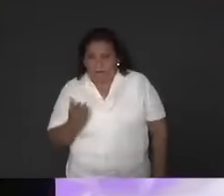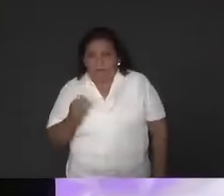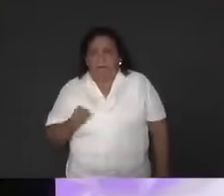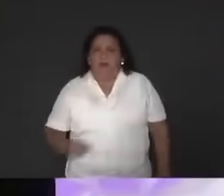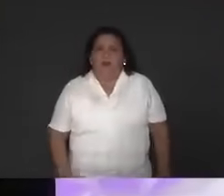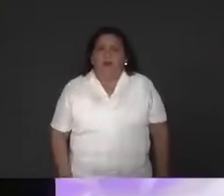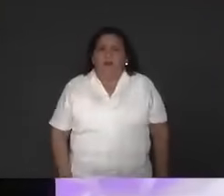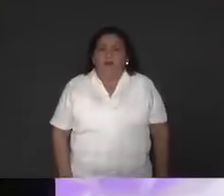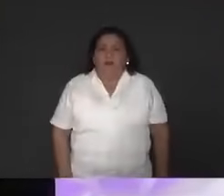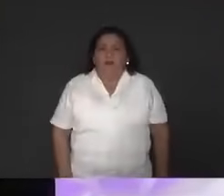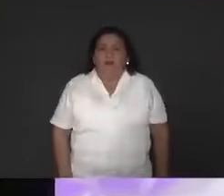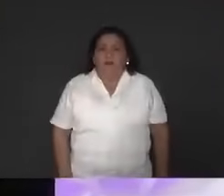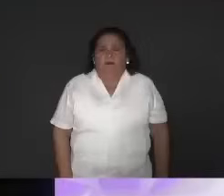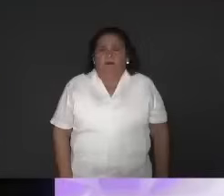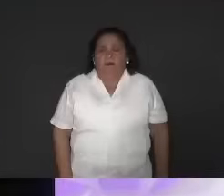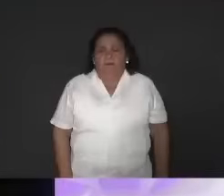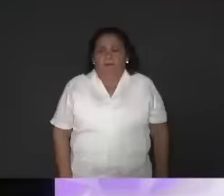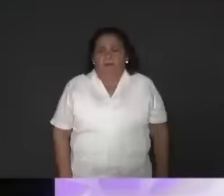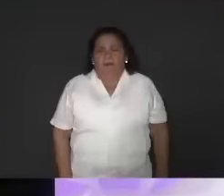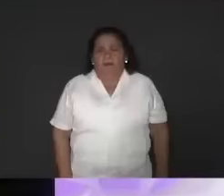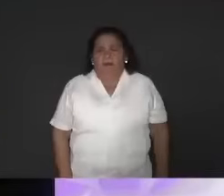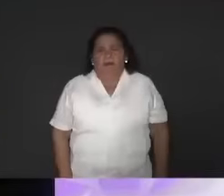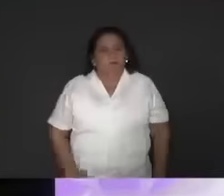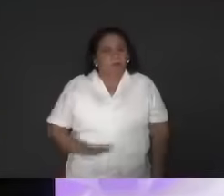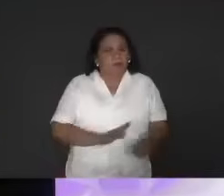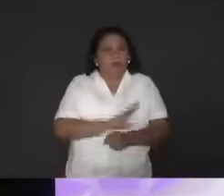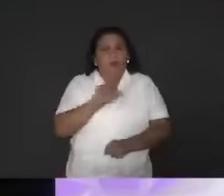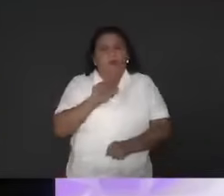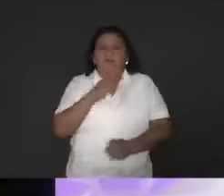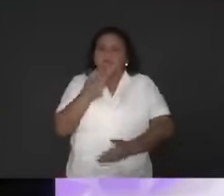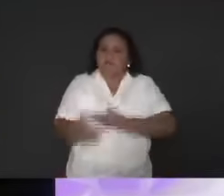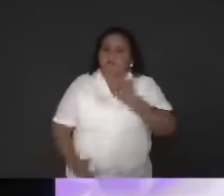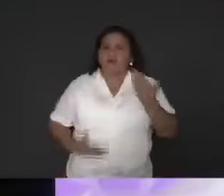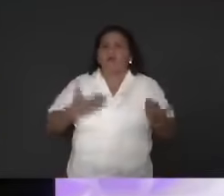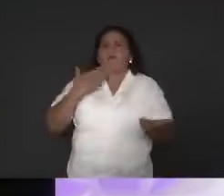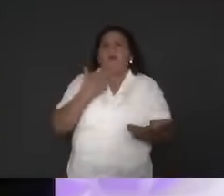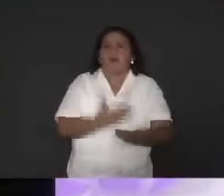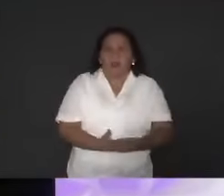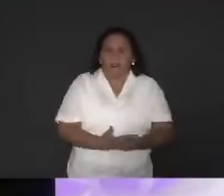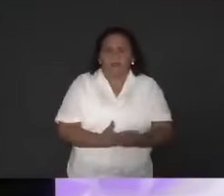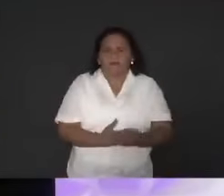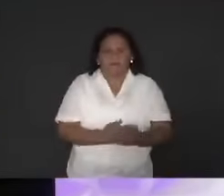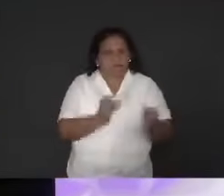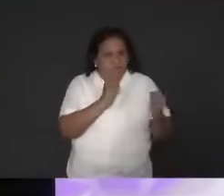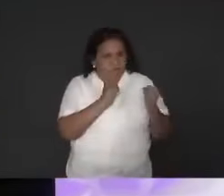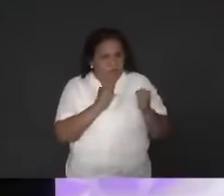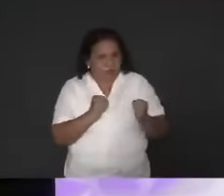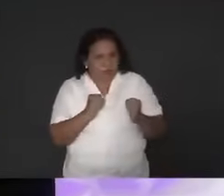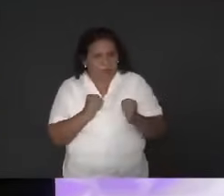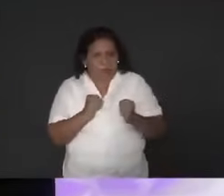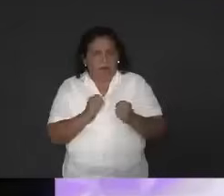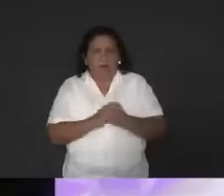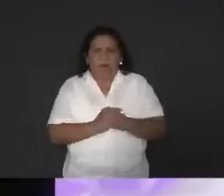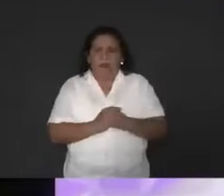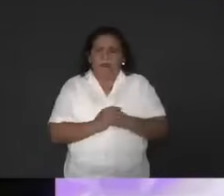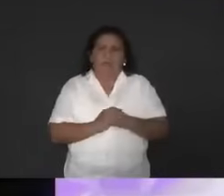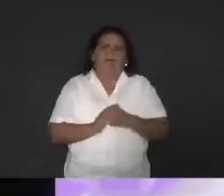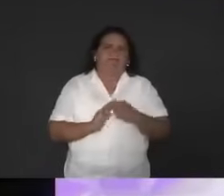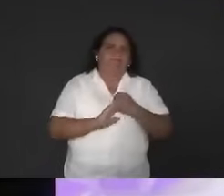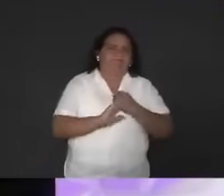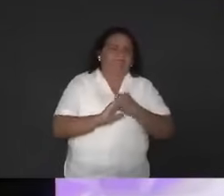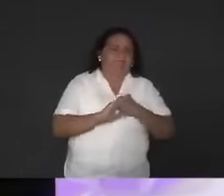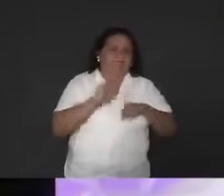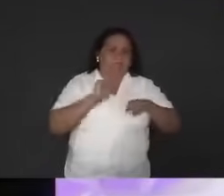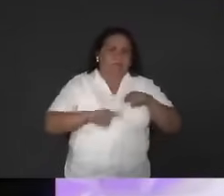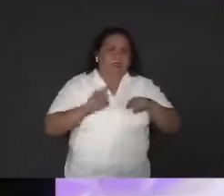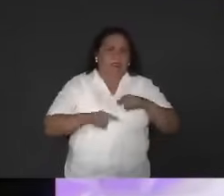realizar es la siguiente. ¿Cuál es su propuesta estratégica para fortalecer la prevención del delito en el